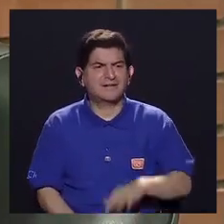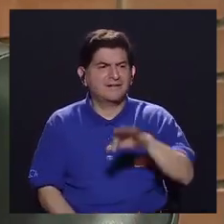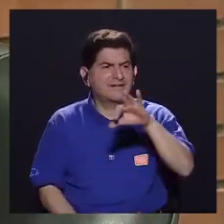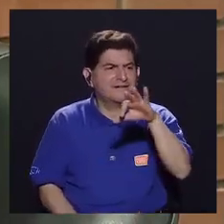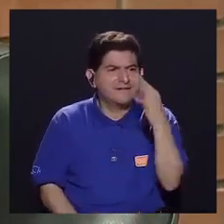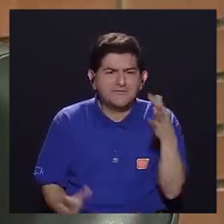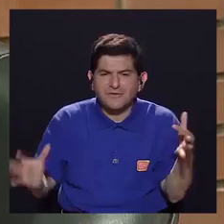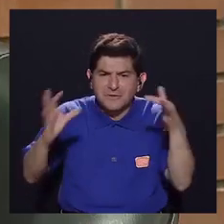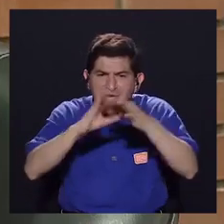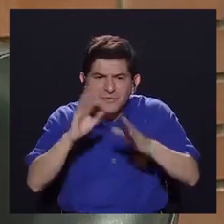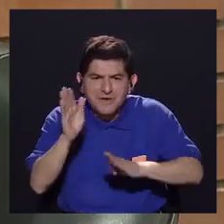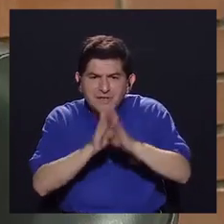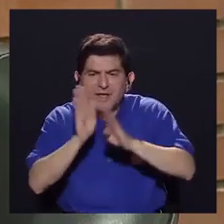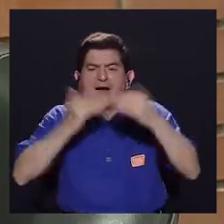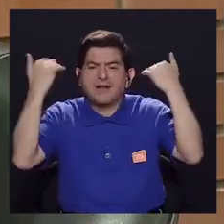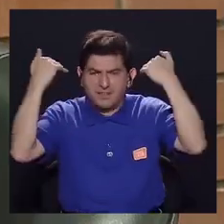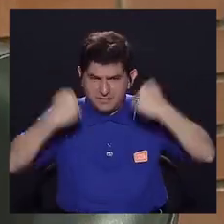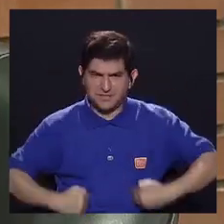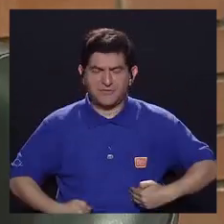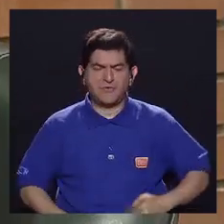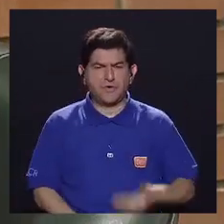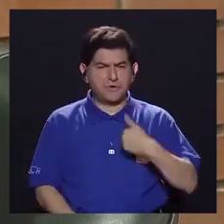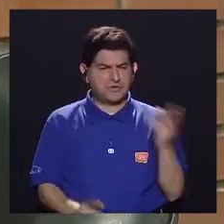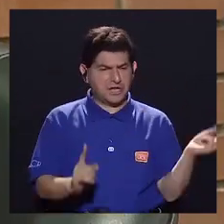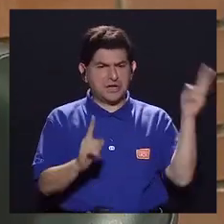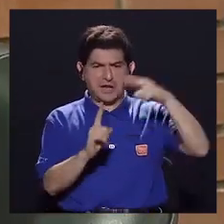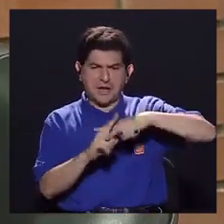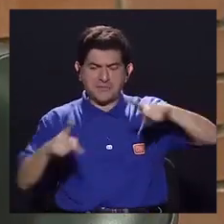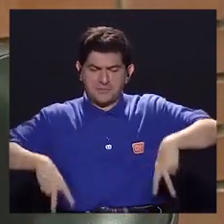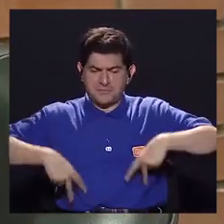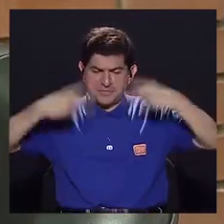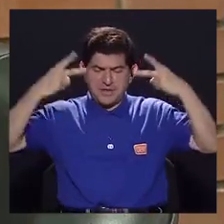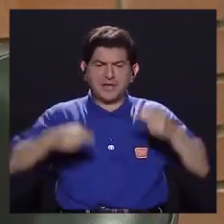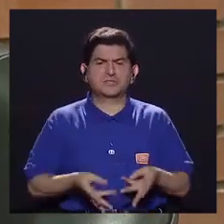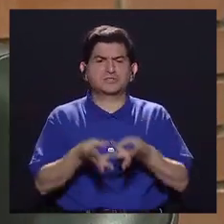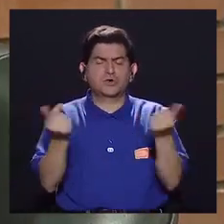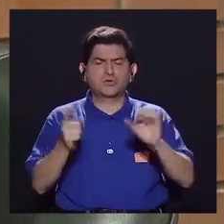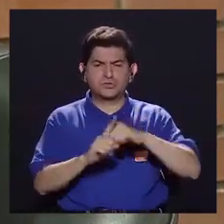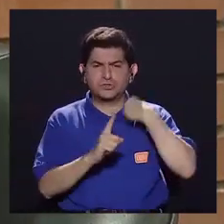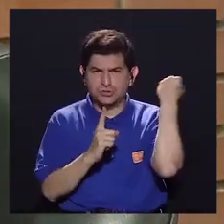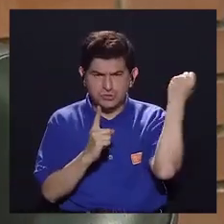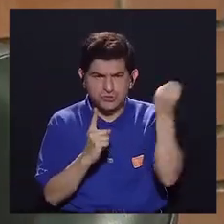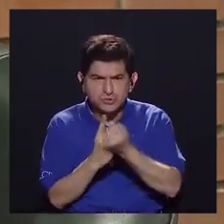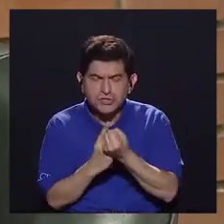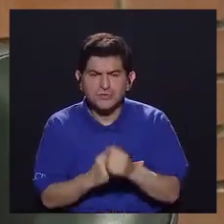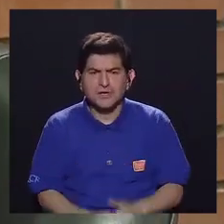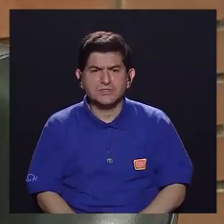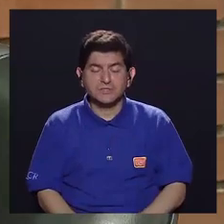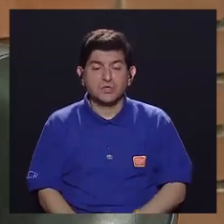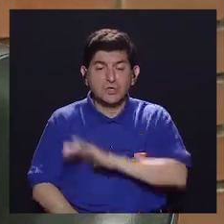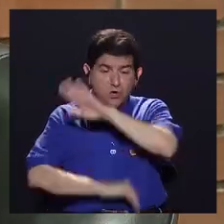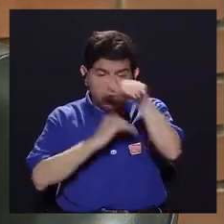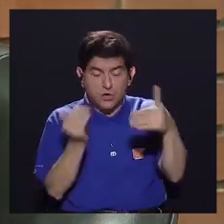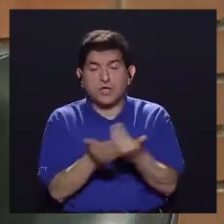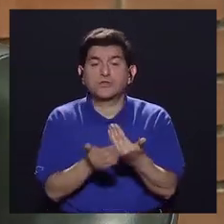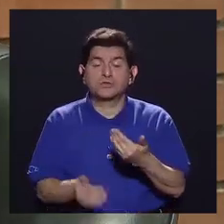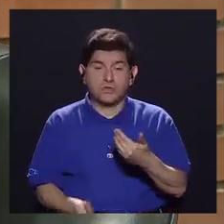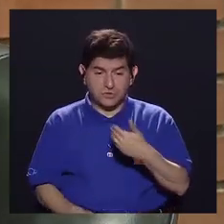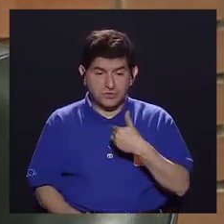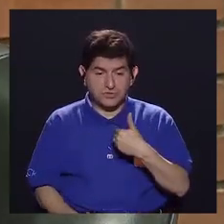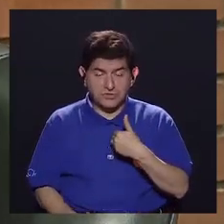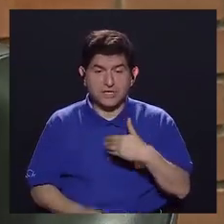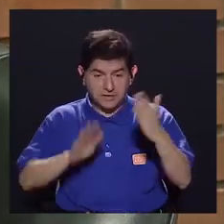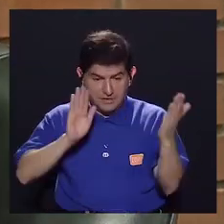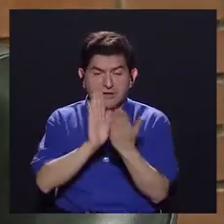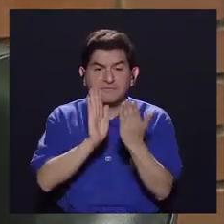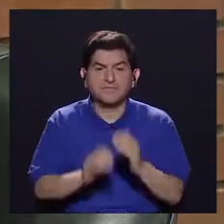una asignatura que está asociada al desarrollo humano, que tiene una aplicación en nuestra vida, que resuelve situaciones pues, que nos